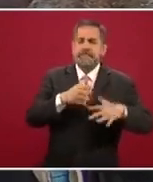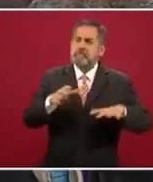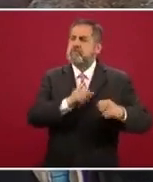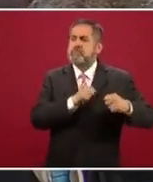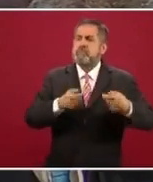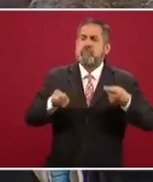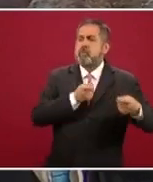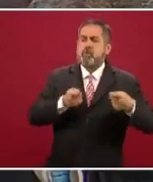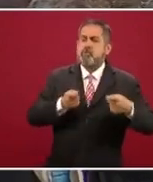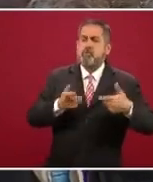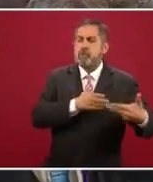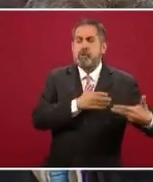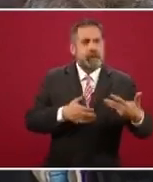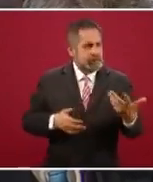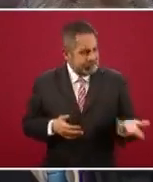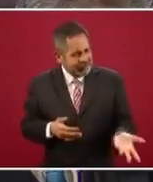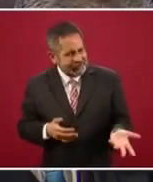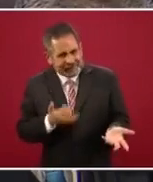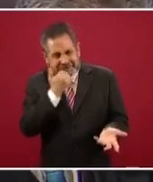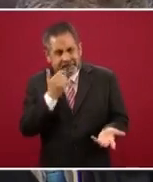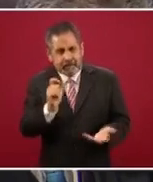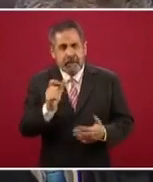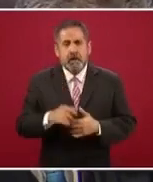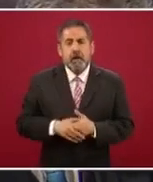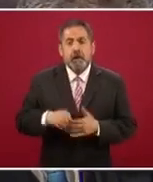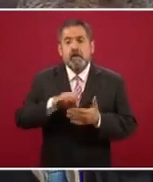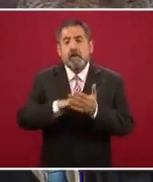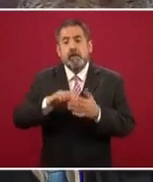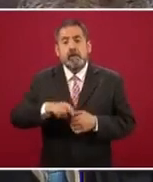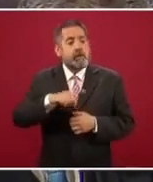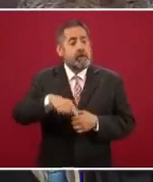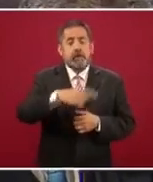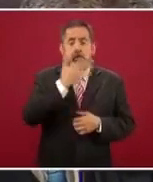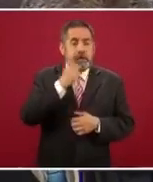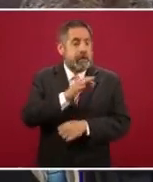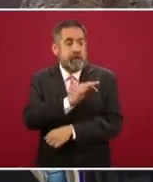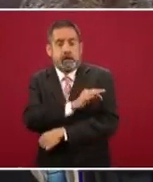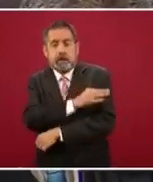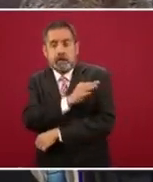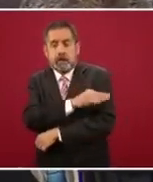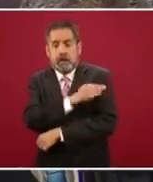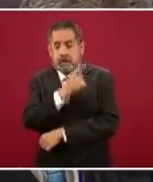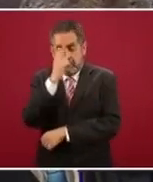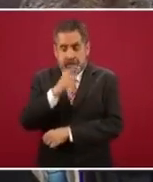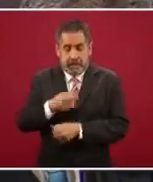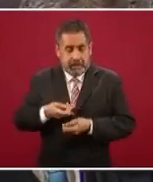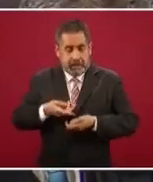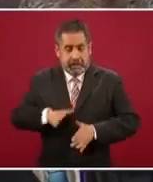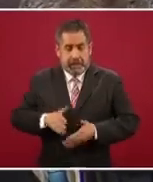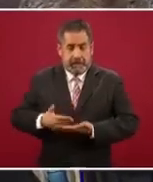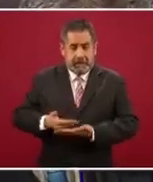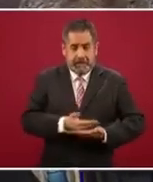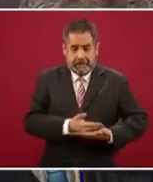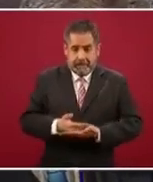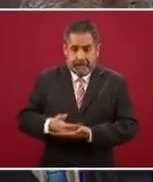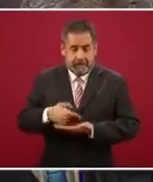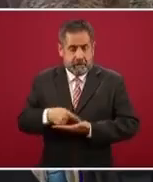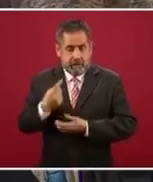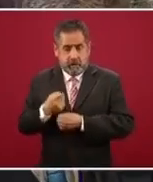Hacíamos un recorrido y veíamos que, por ejemplo, no hay vacunas para niños recién nacidos y para de un año.